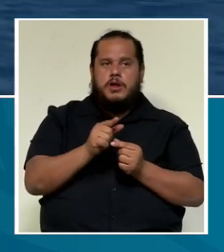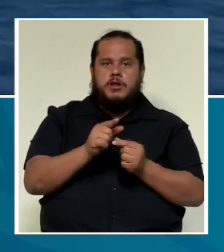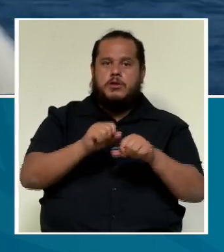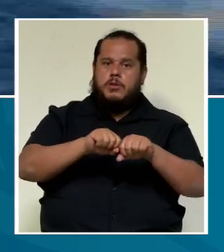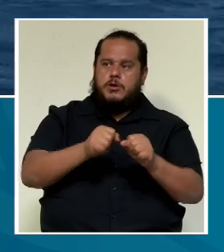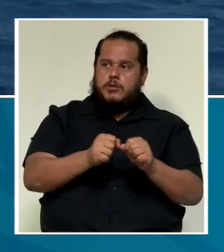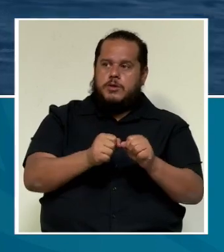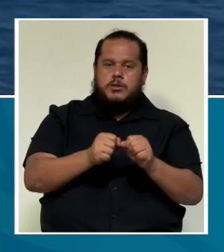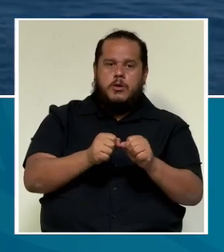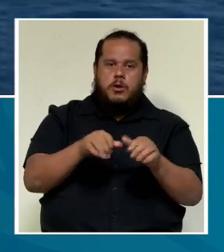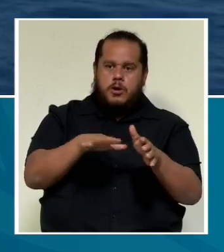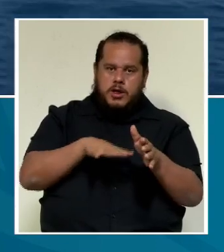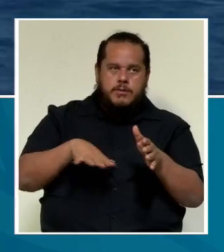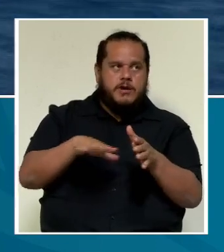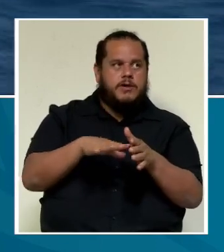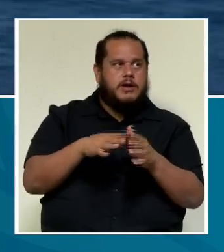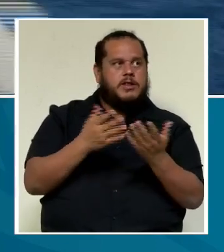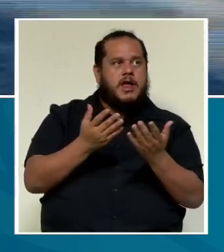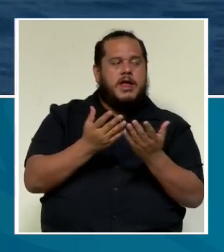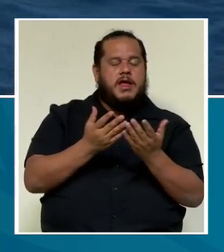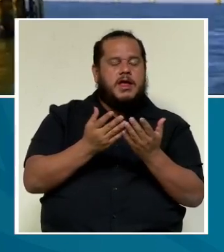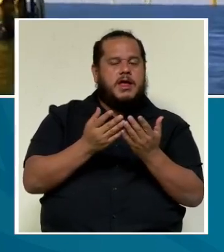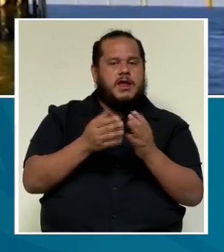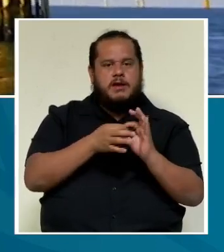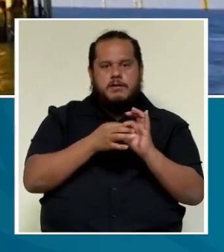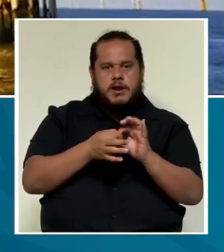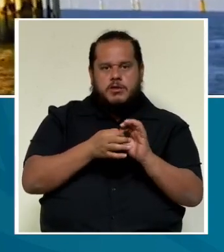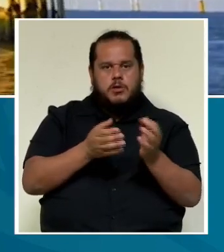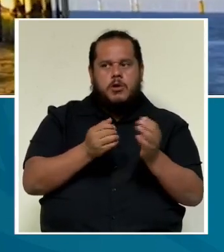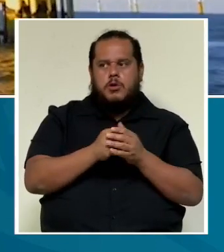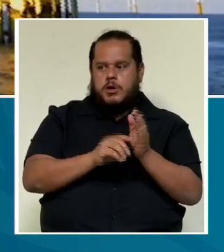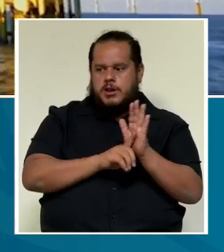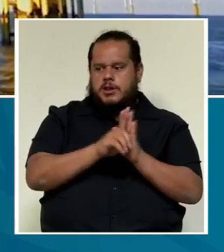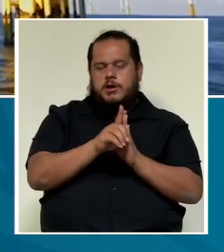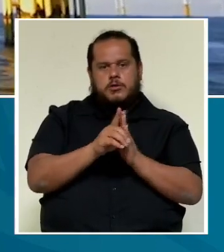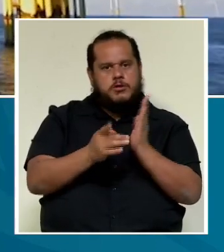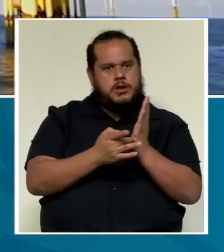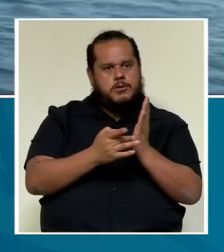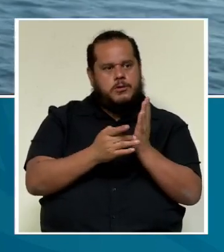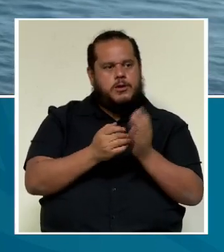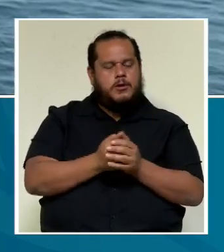rompiendo barreras en relación con el desarrollo tecnológico, que ha permitido una mejora en los costos